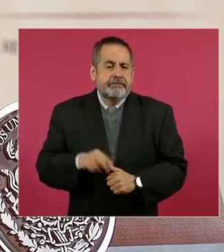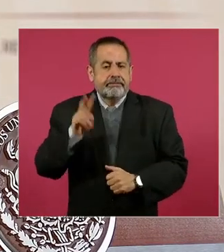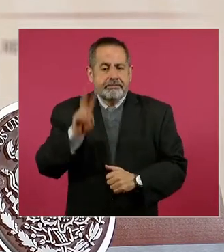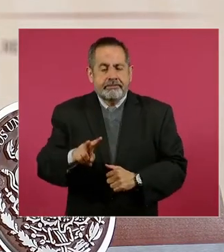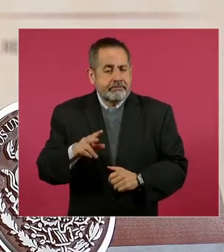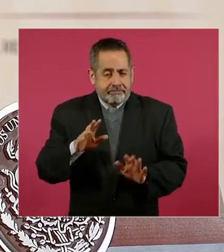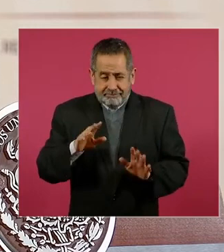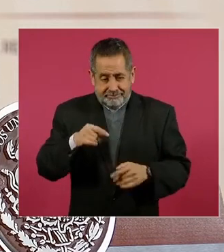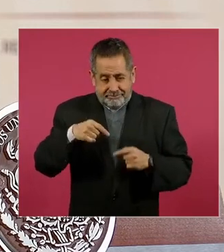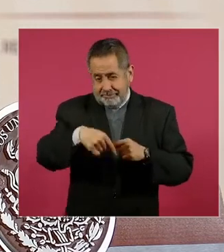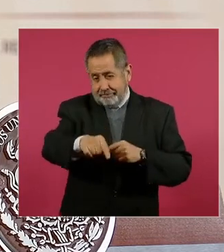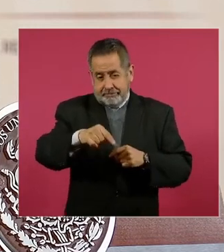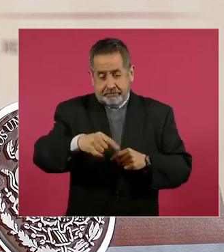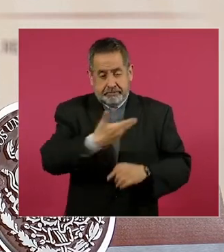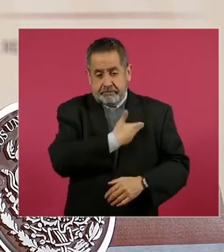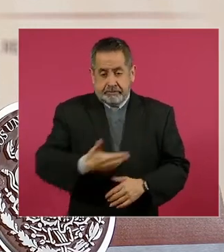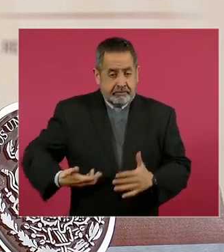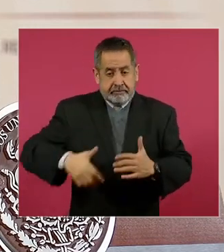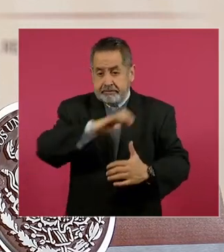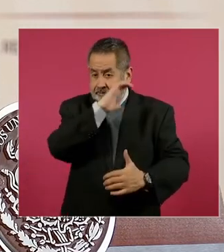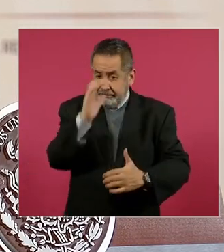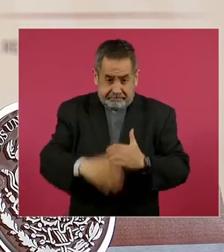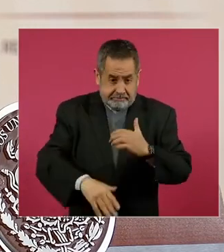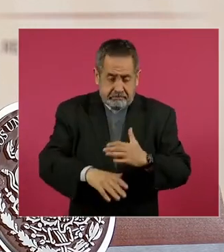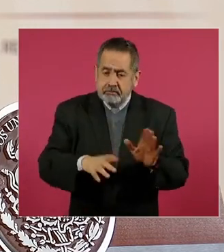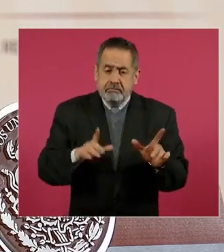yo me voy a retirar